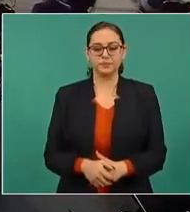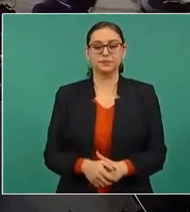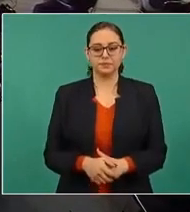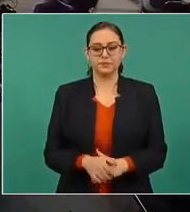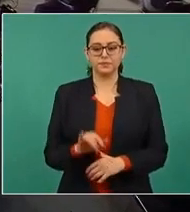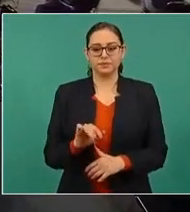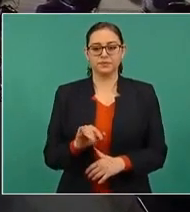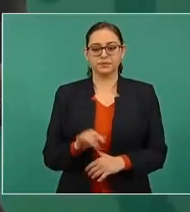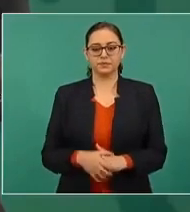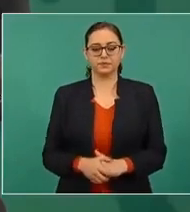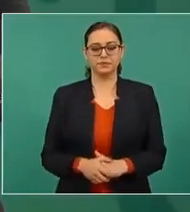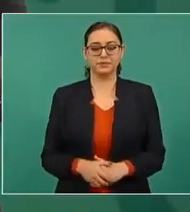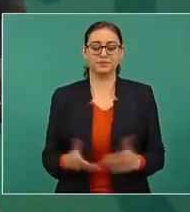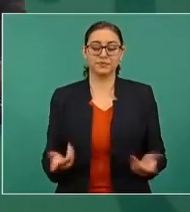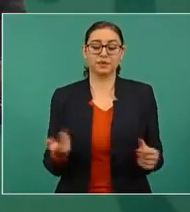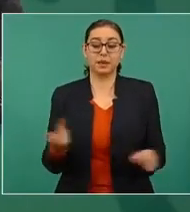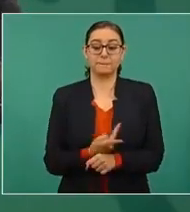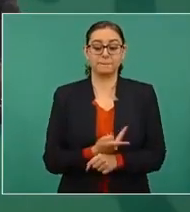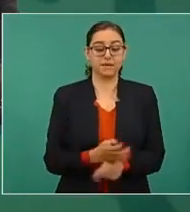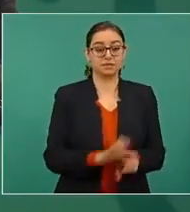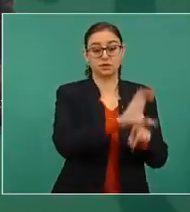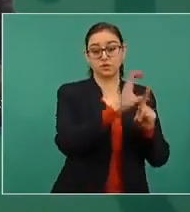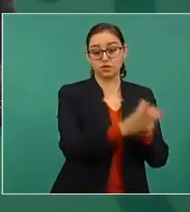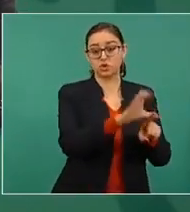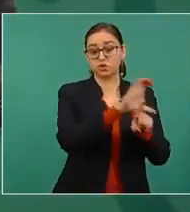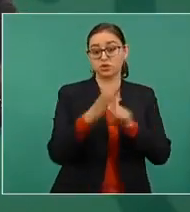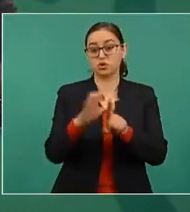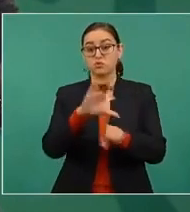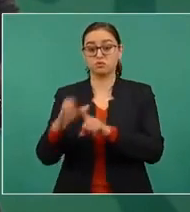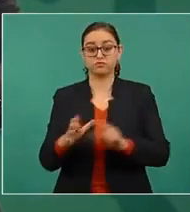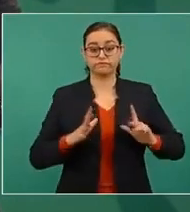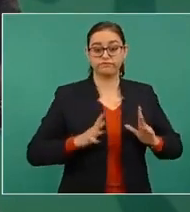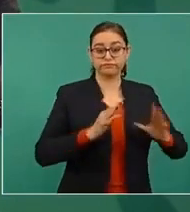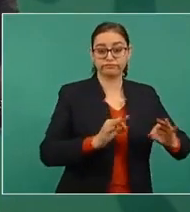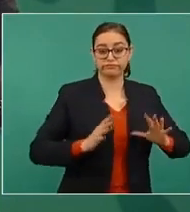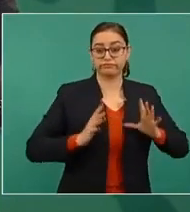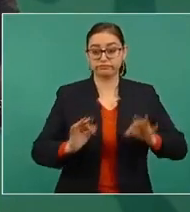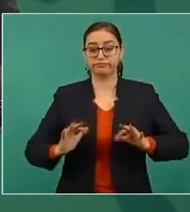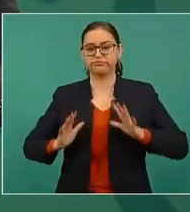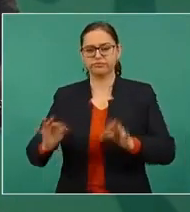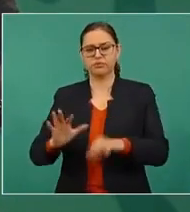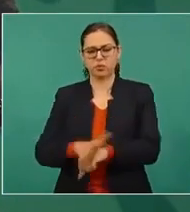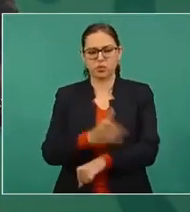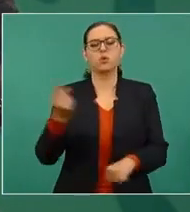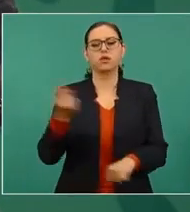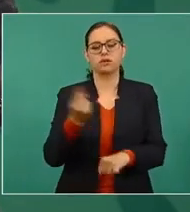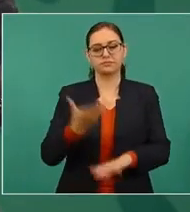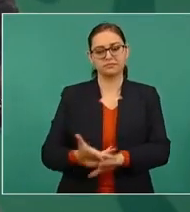estas comisiones se crearon a partir de la llamada reforma energética.